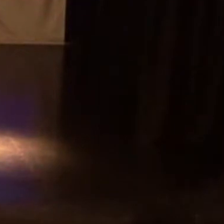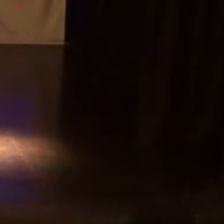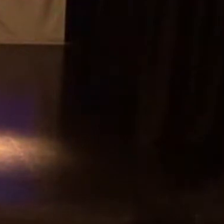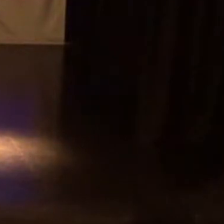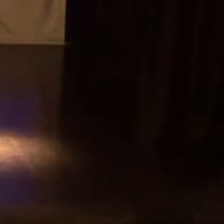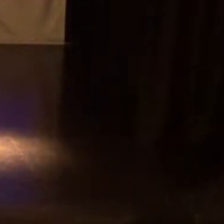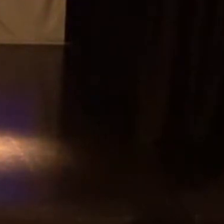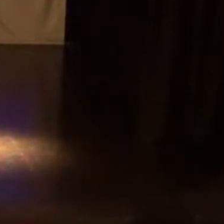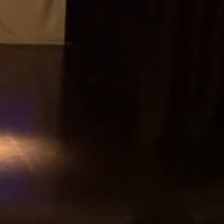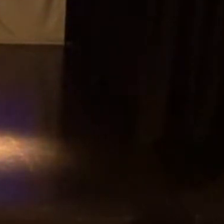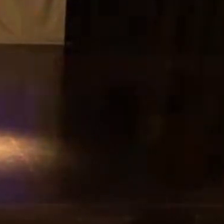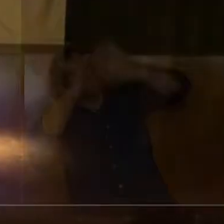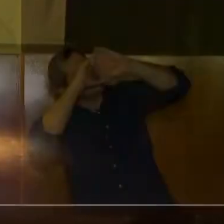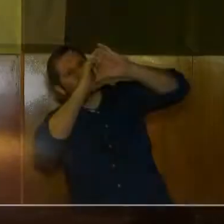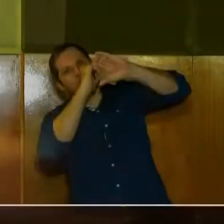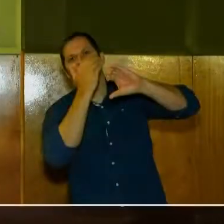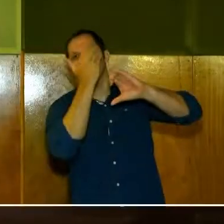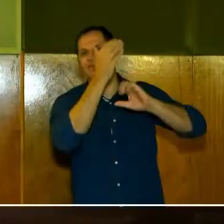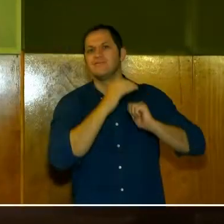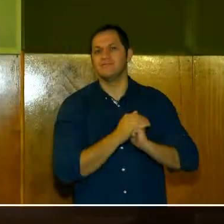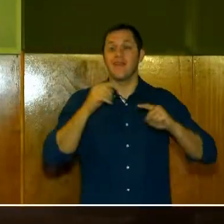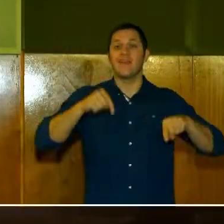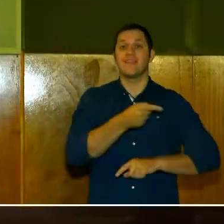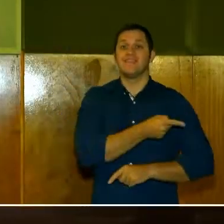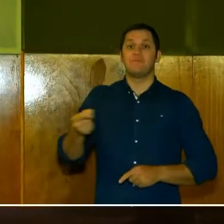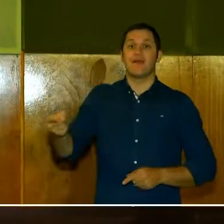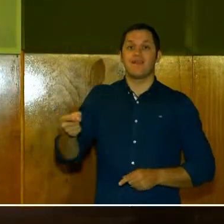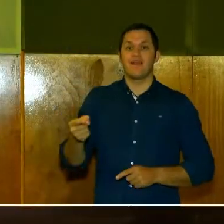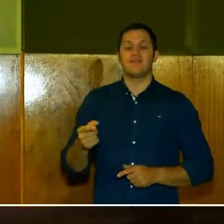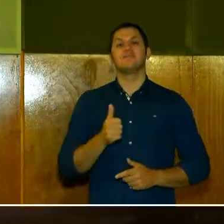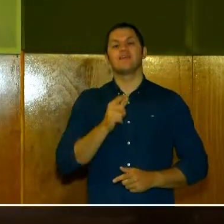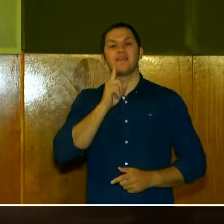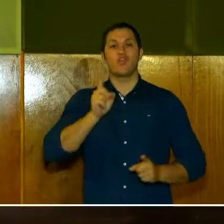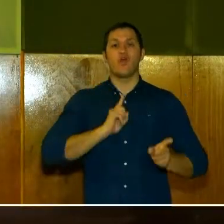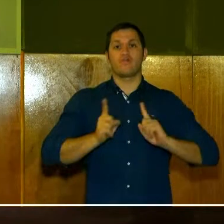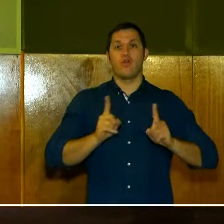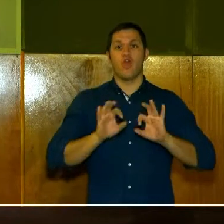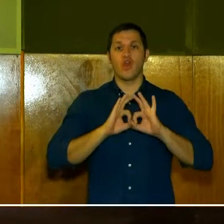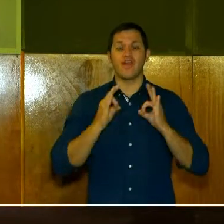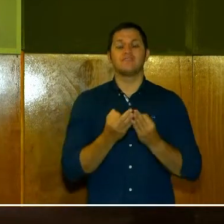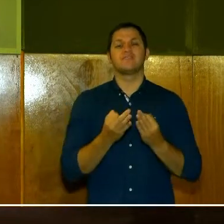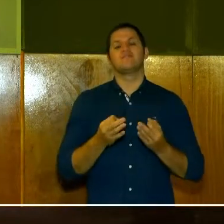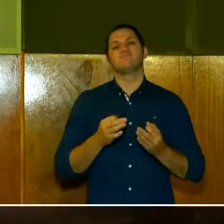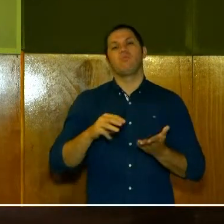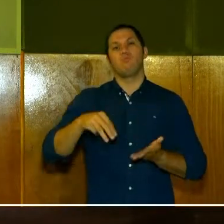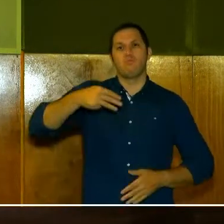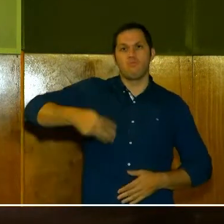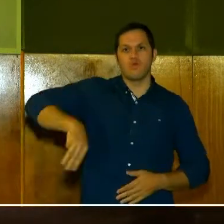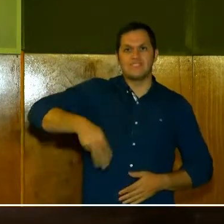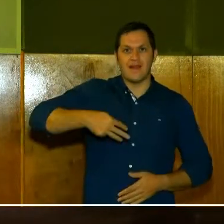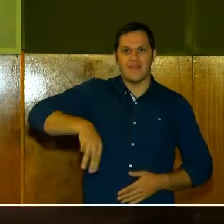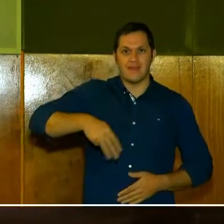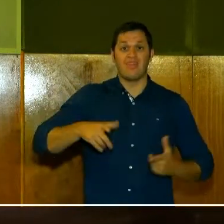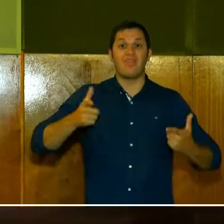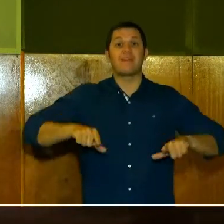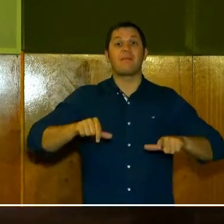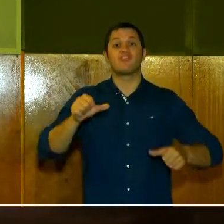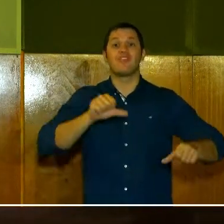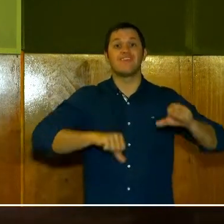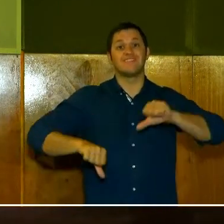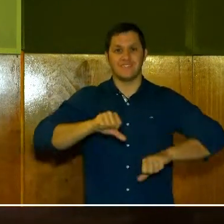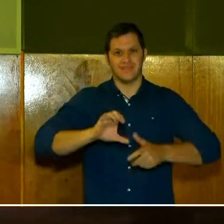nos acompañan les damos la más cordial bienvenida a esta charla que se llama pioneras de la astronomía que se